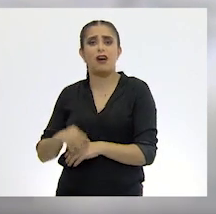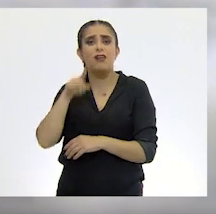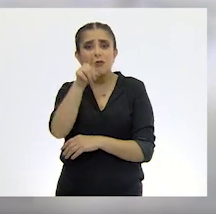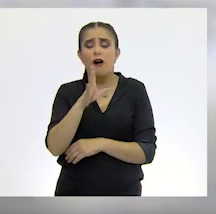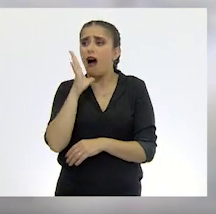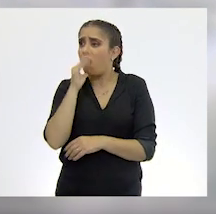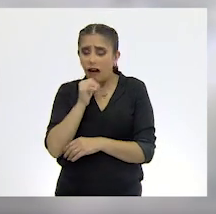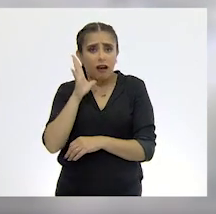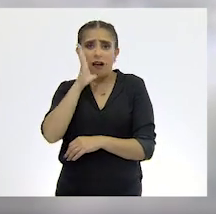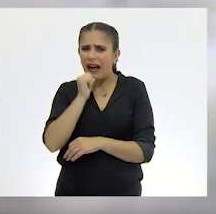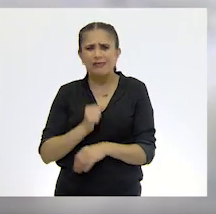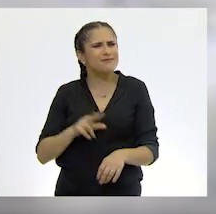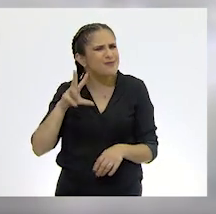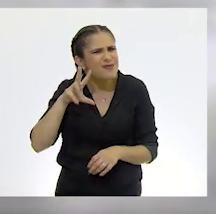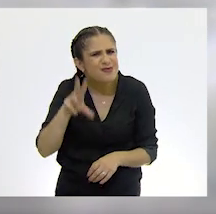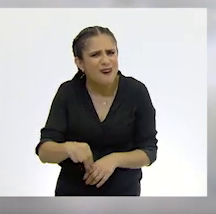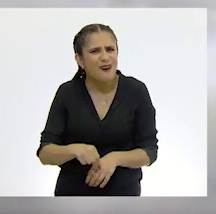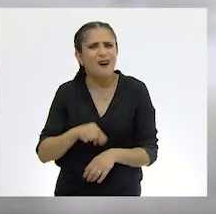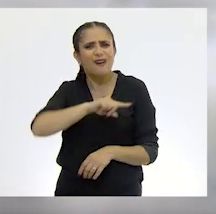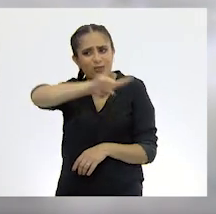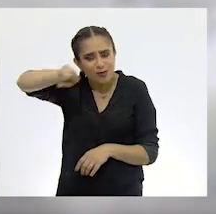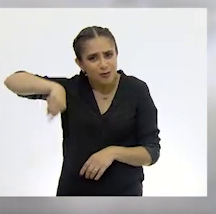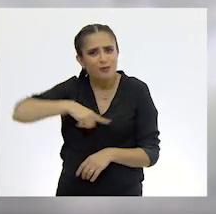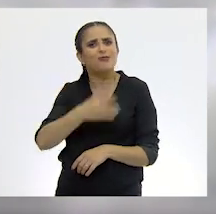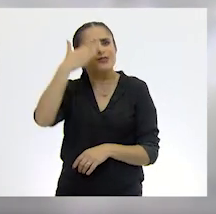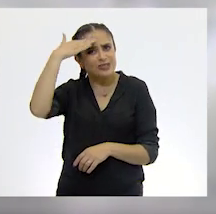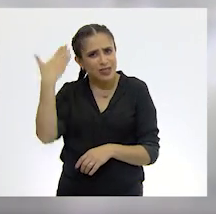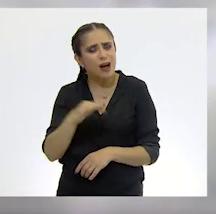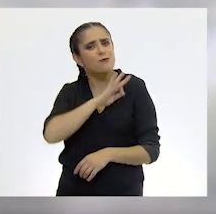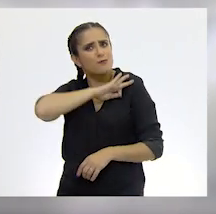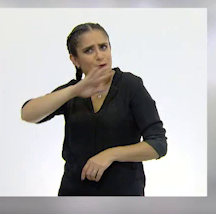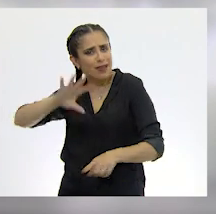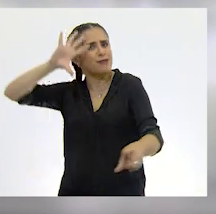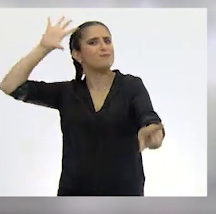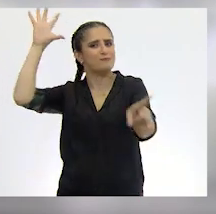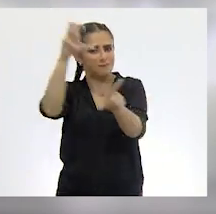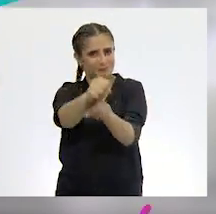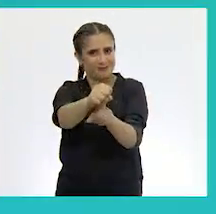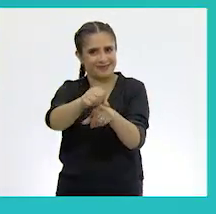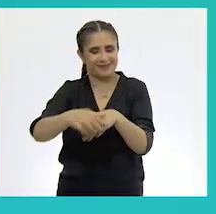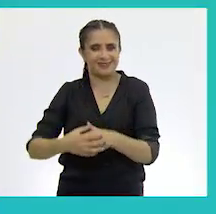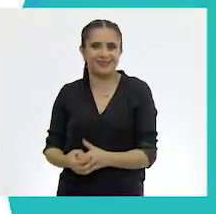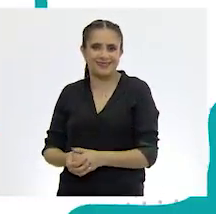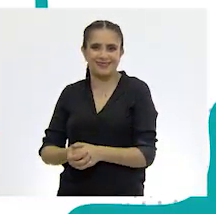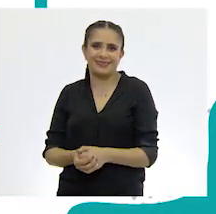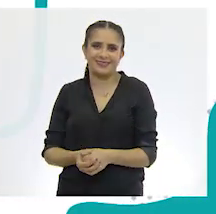no exista el no se puede, porque solamente tú sabes hasta dónde puedes llegar.